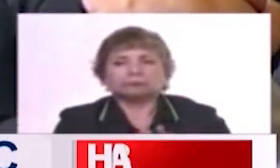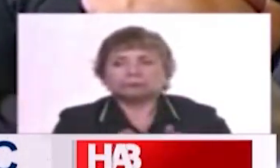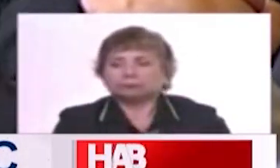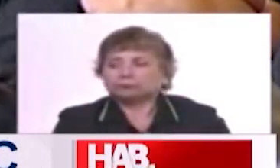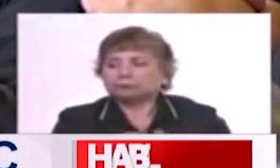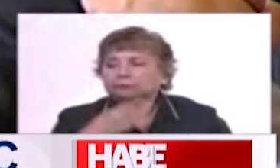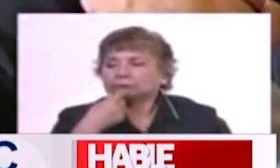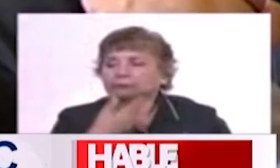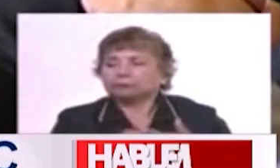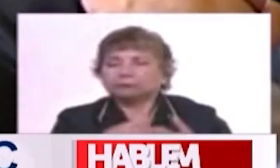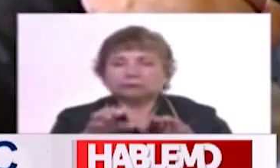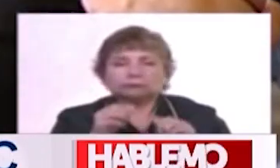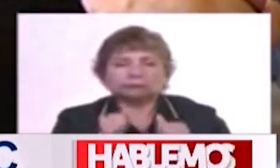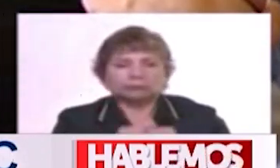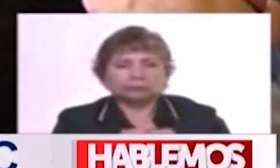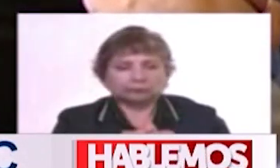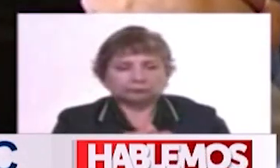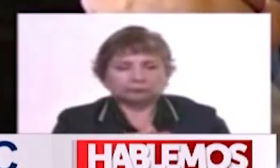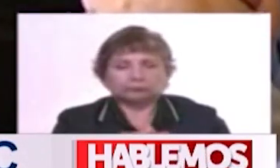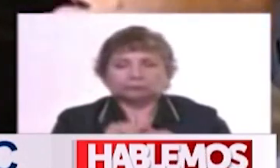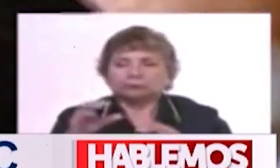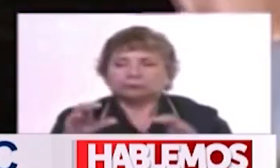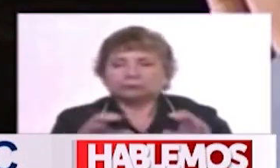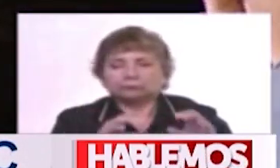Y eso es lo que ha acontecido.